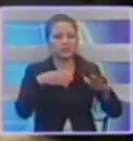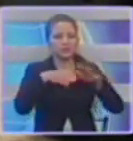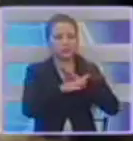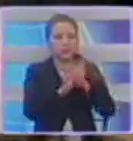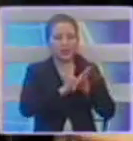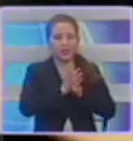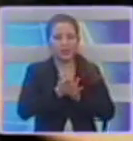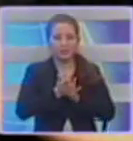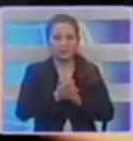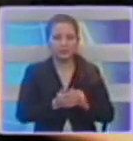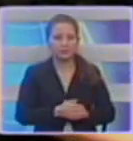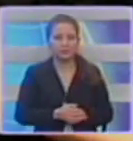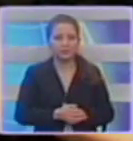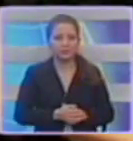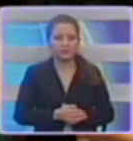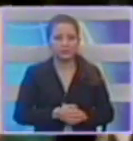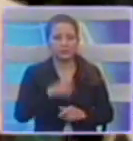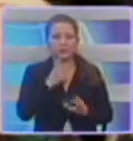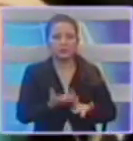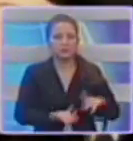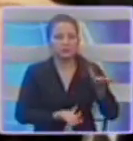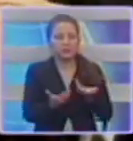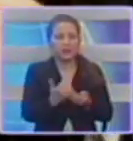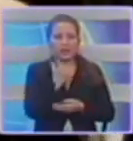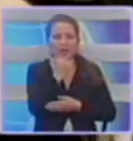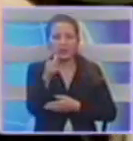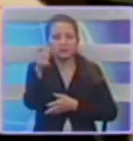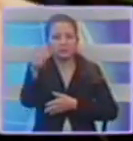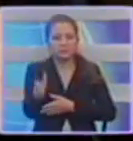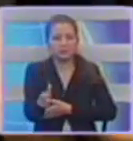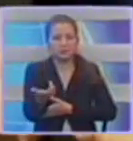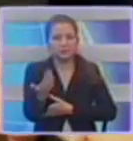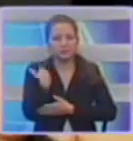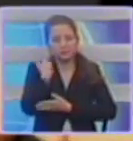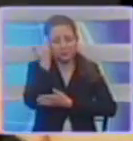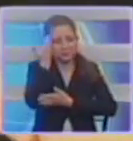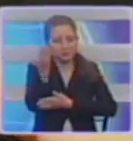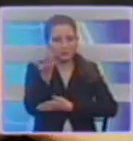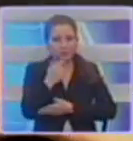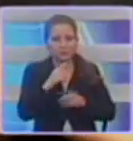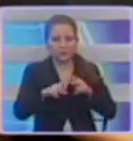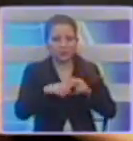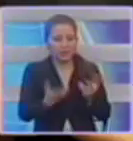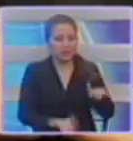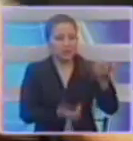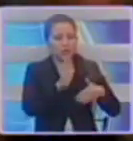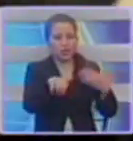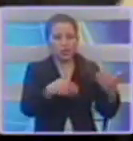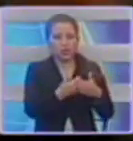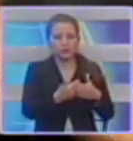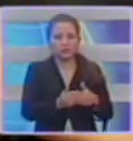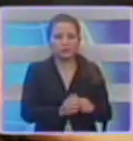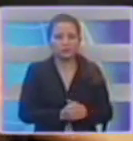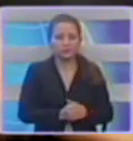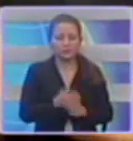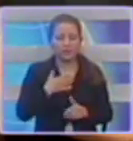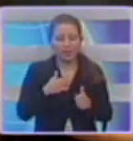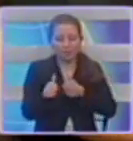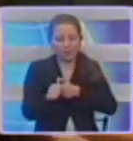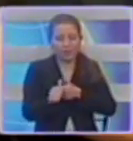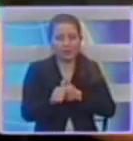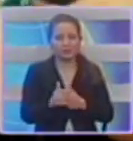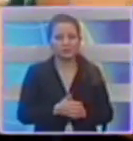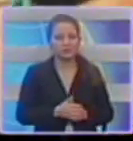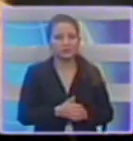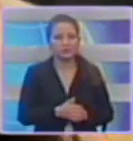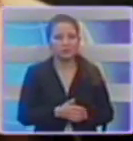no había nadie. Tal vez se ha dejado prendido algo la señora y se ha prendido con todo eso. ¿Su vecina? Sí.